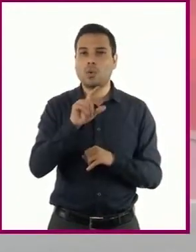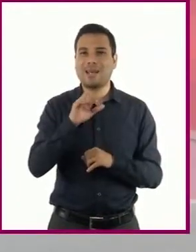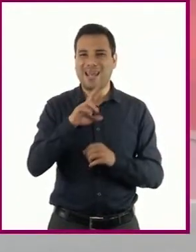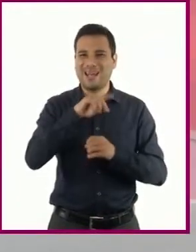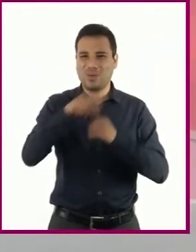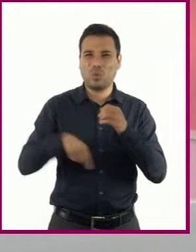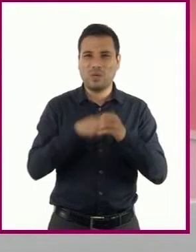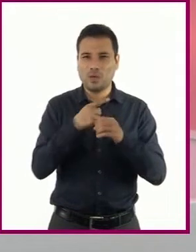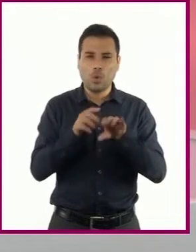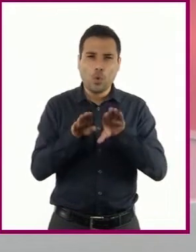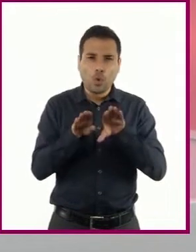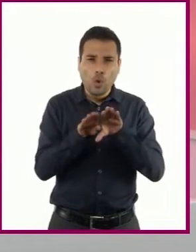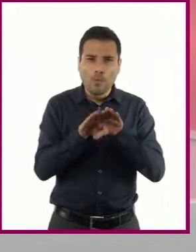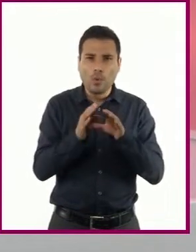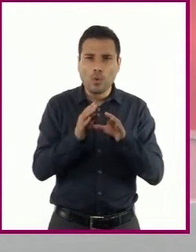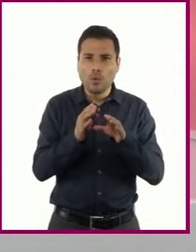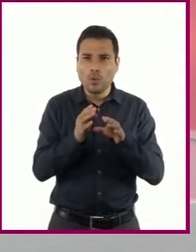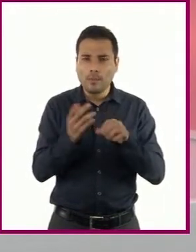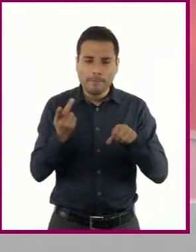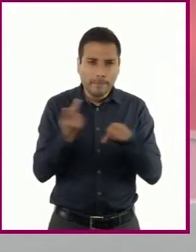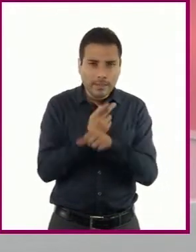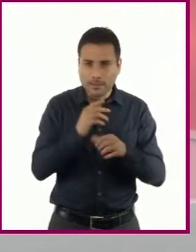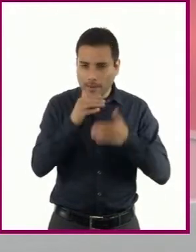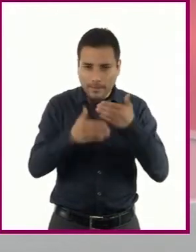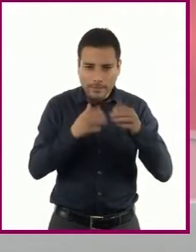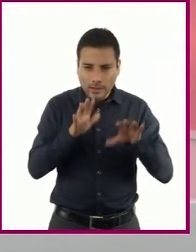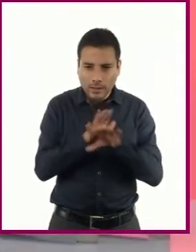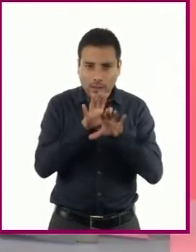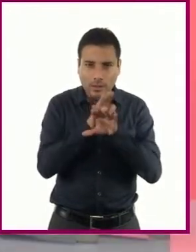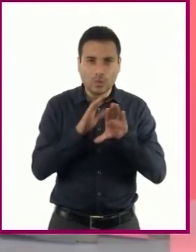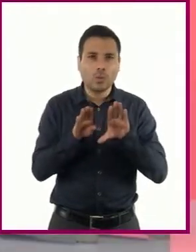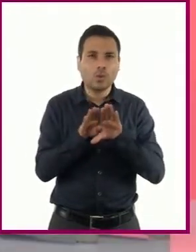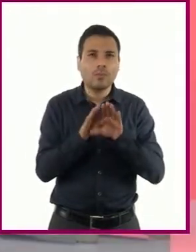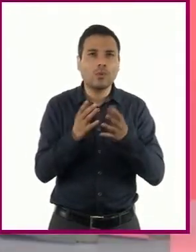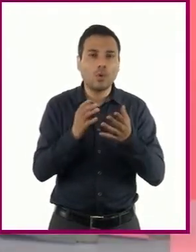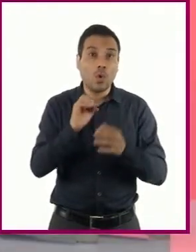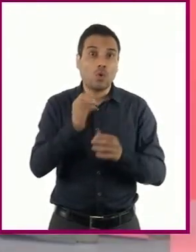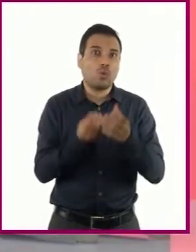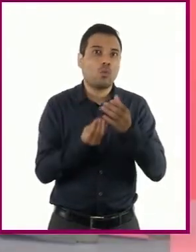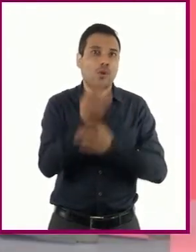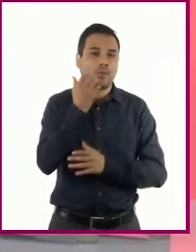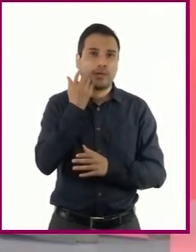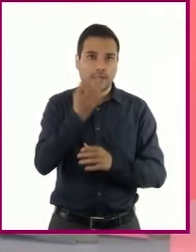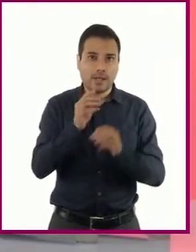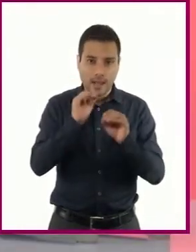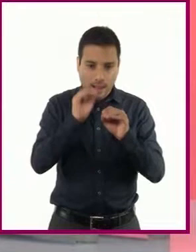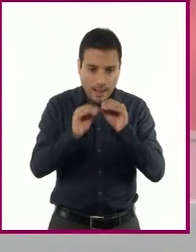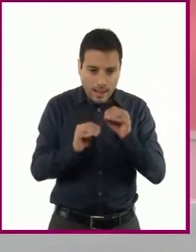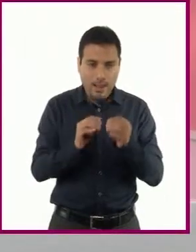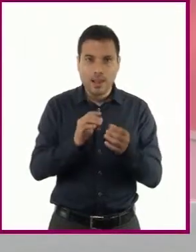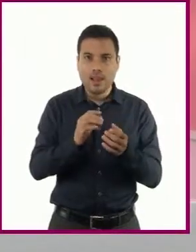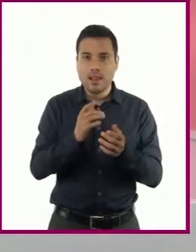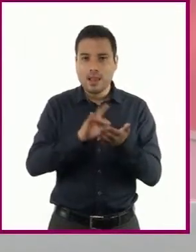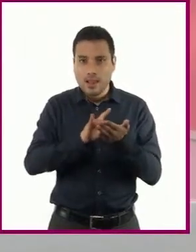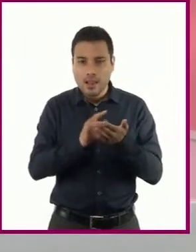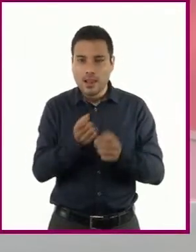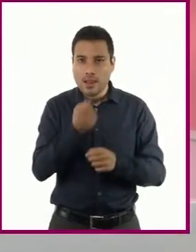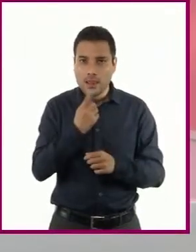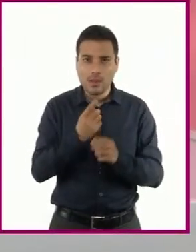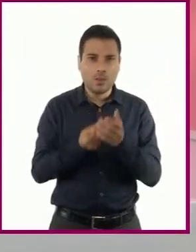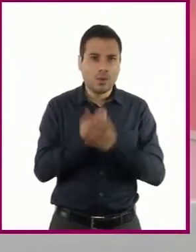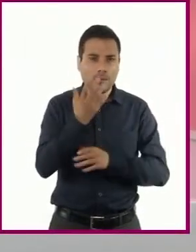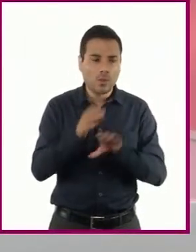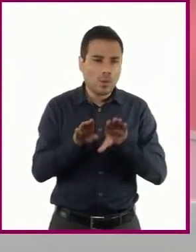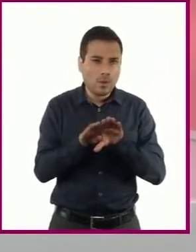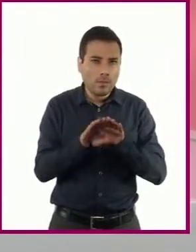un compuesto, un radionúclido, o generar la síntesis de un nuevo fármaco con propiedades radiactivas,